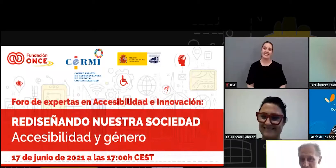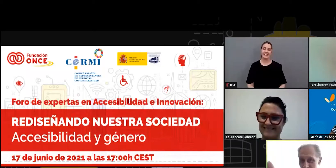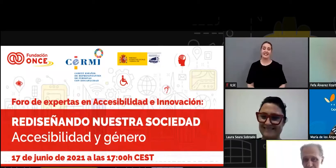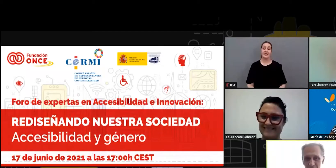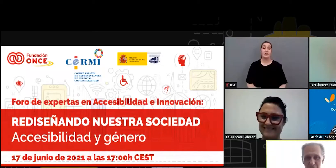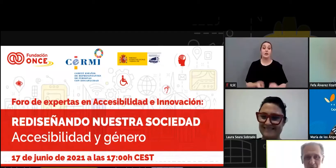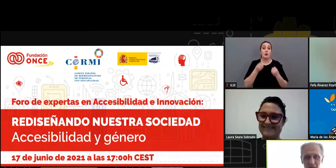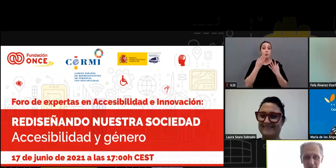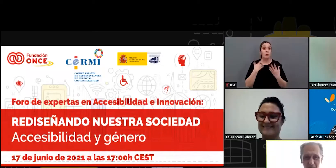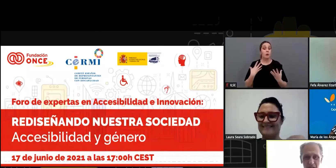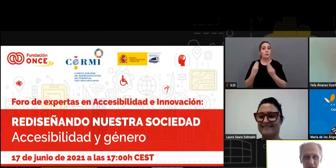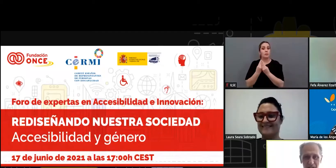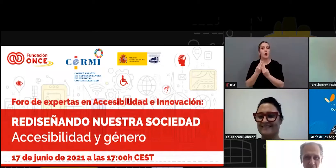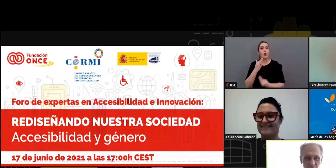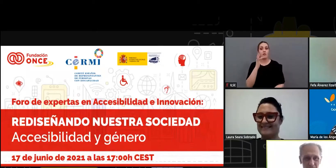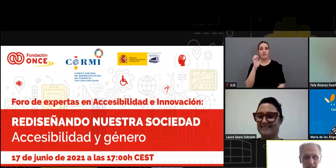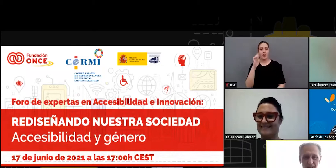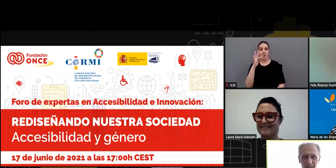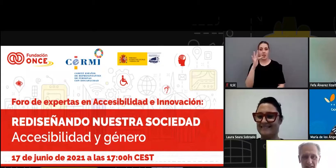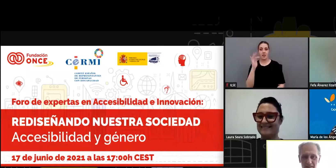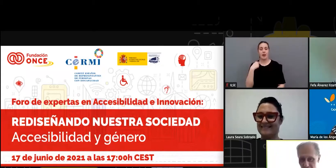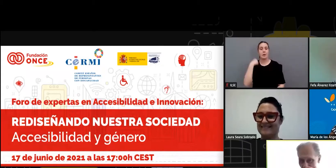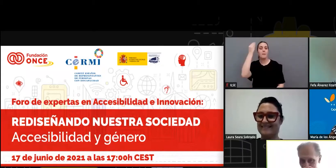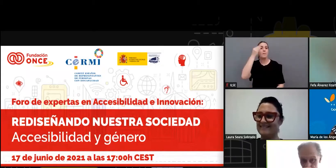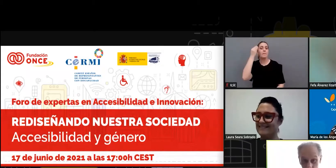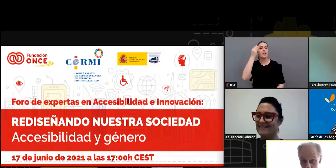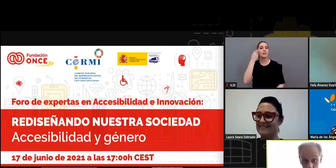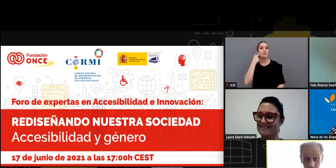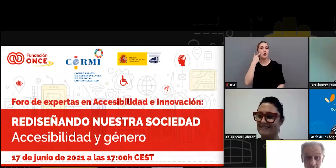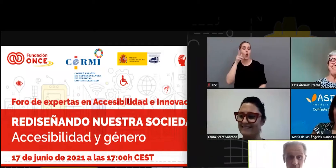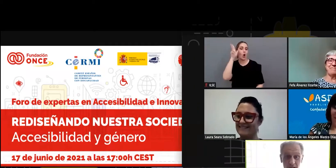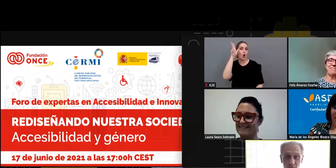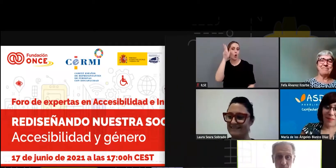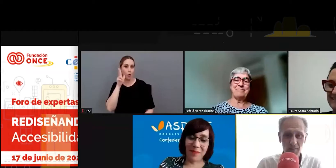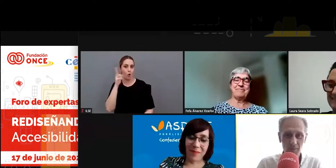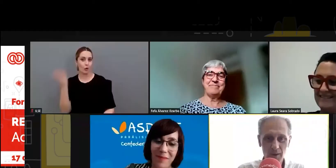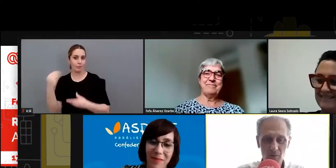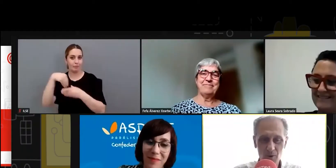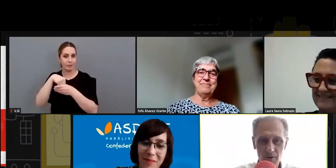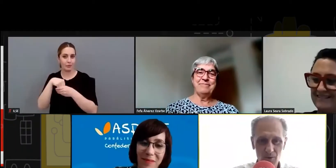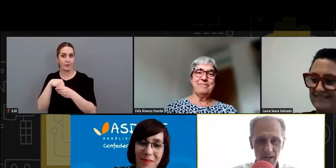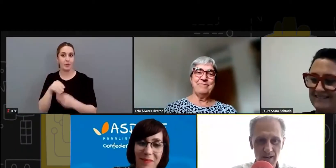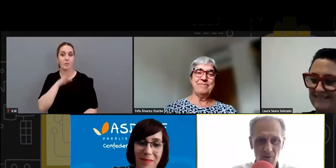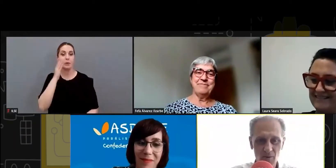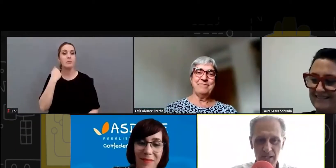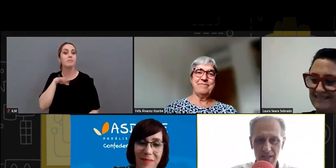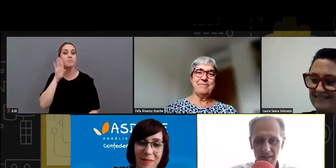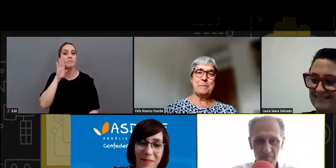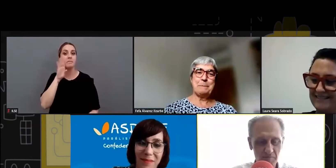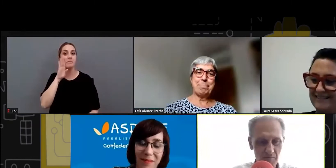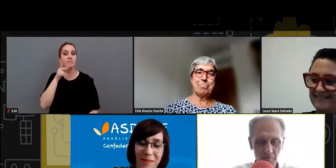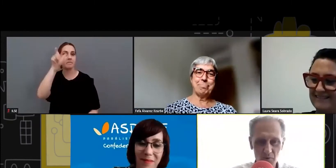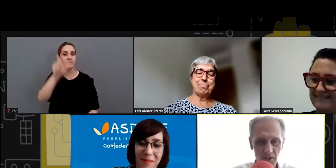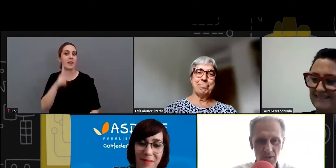por empezar contigo, Fefa, porque precisamente yo creo que sí que es un lujo contar con ella, porque, como digo, es una experta